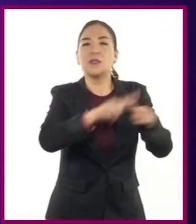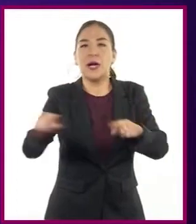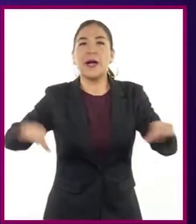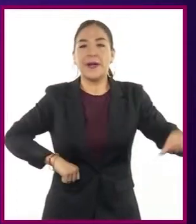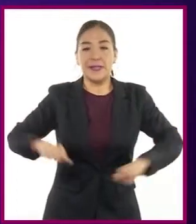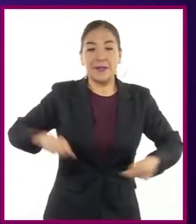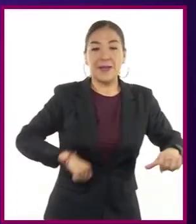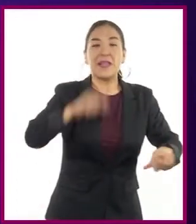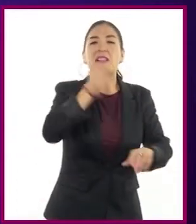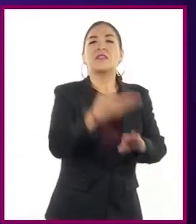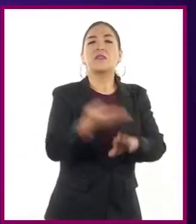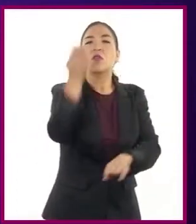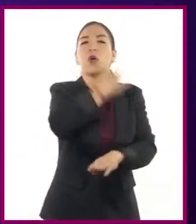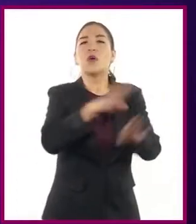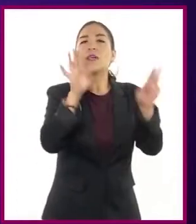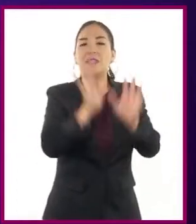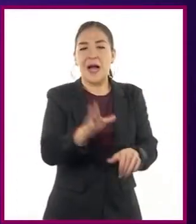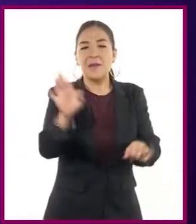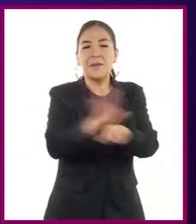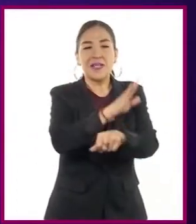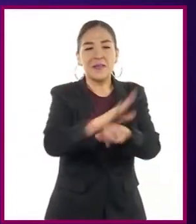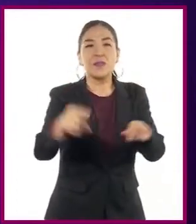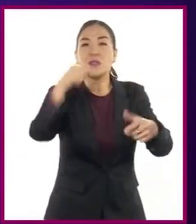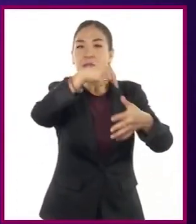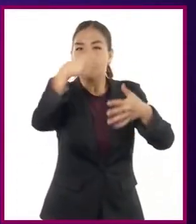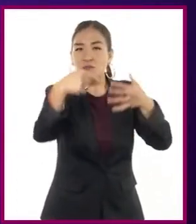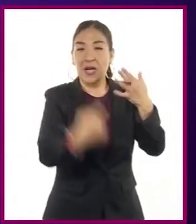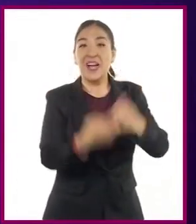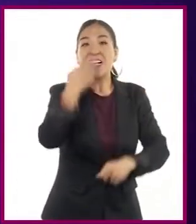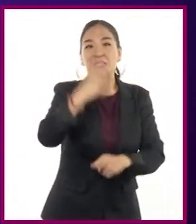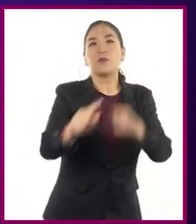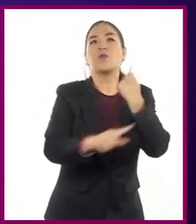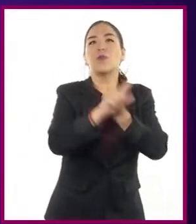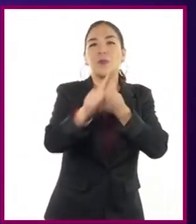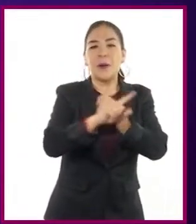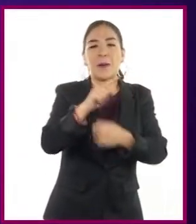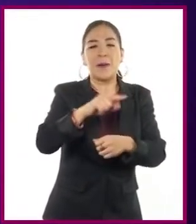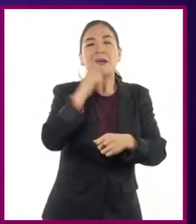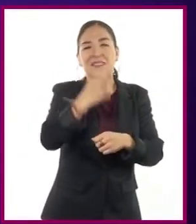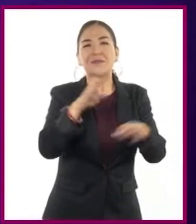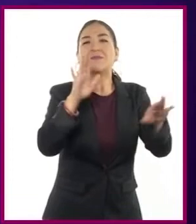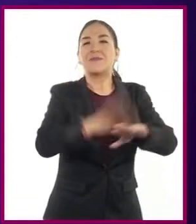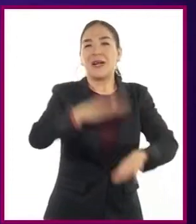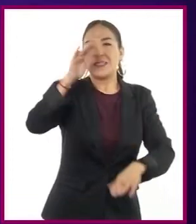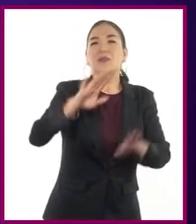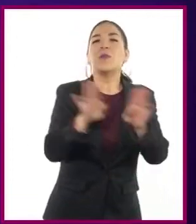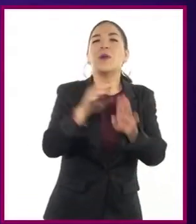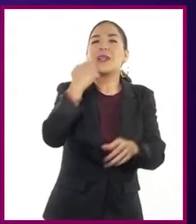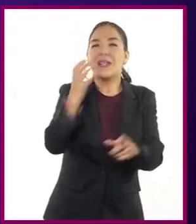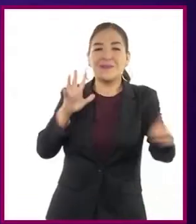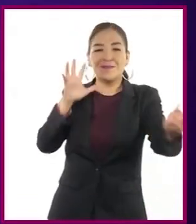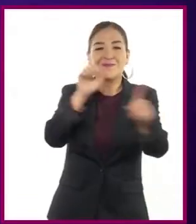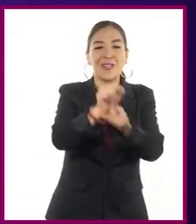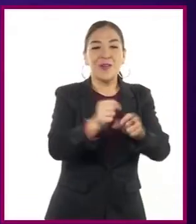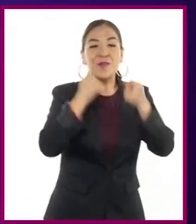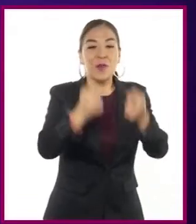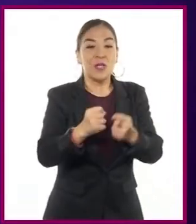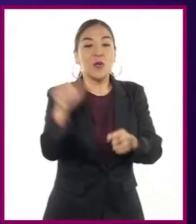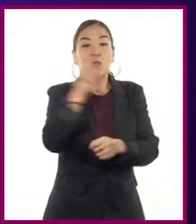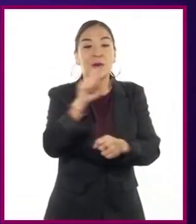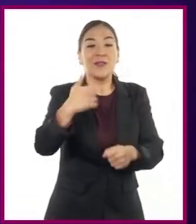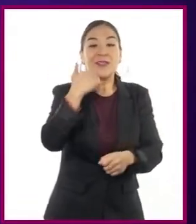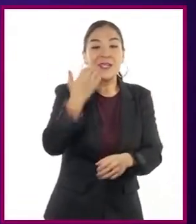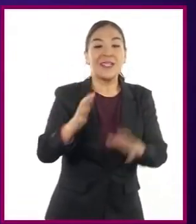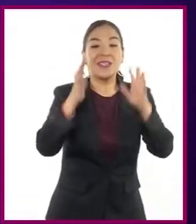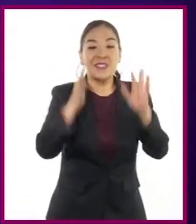las anteriores han sido satisfechas. Es el punto más alto al que puede aspirar una persona. Estamos autorrealizados cuando hemos conseguido